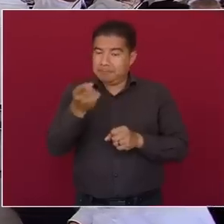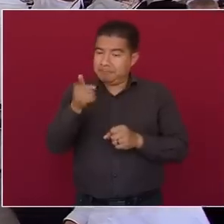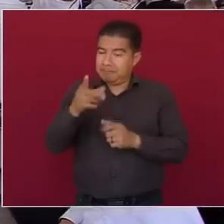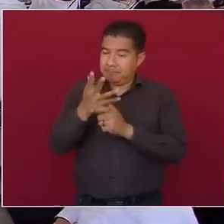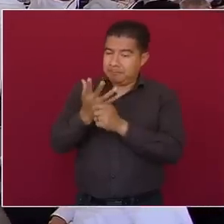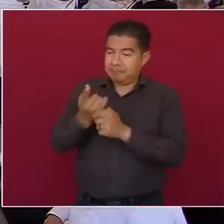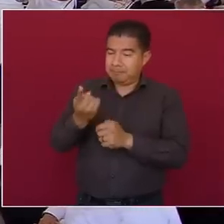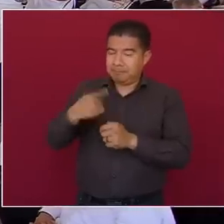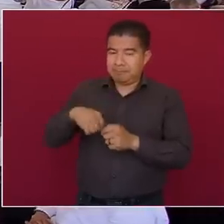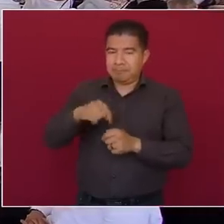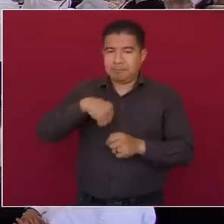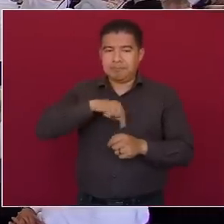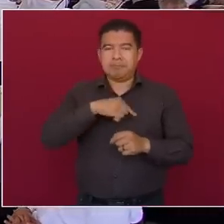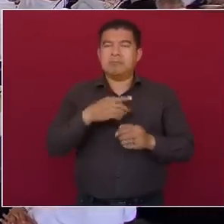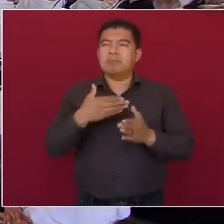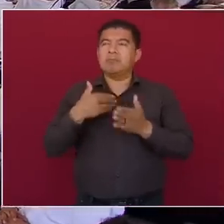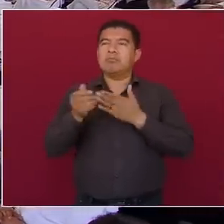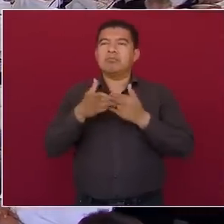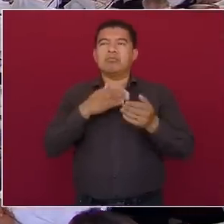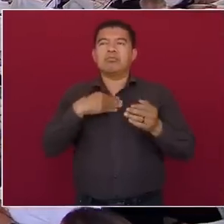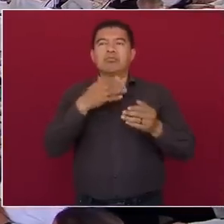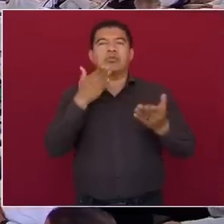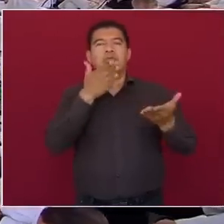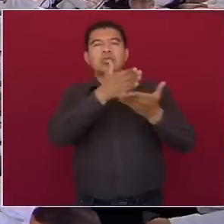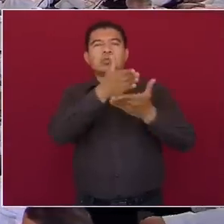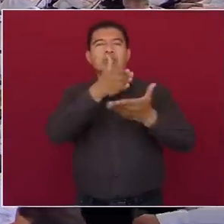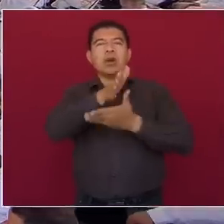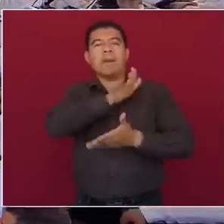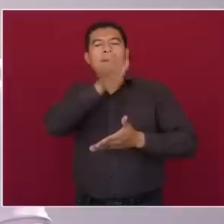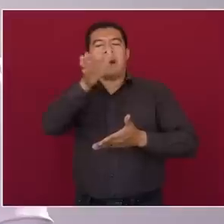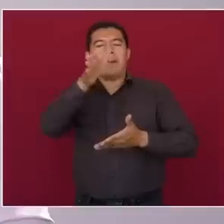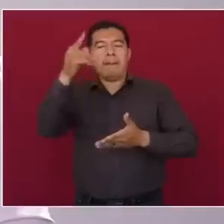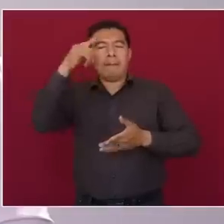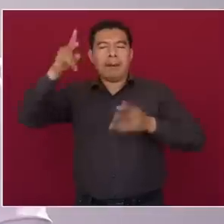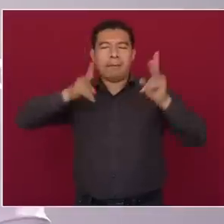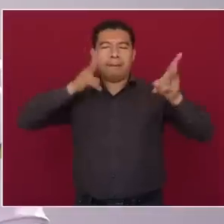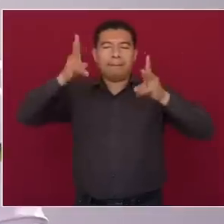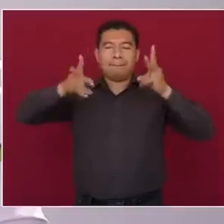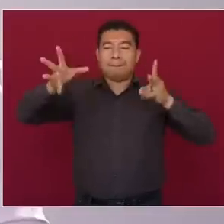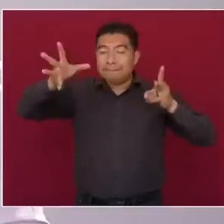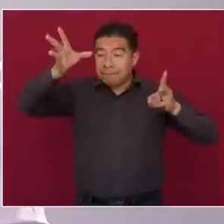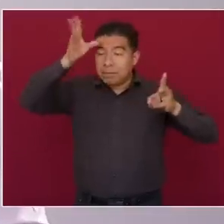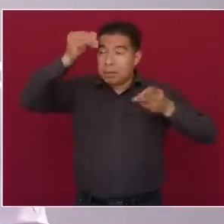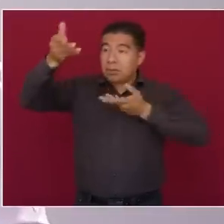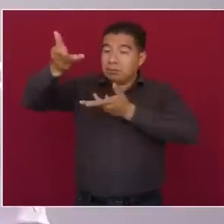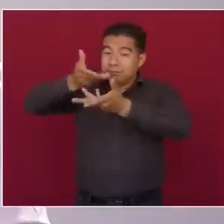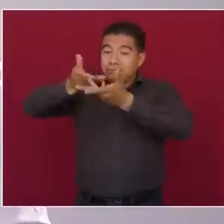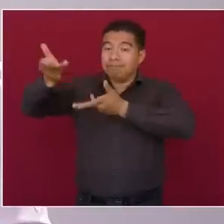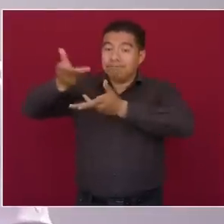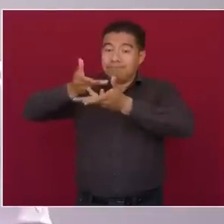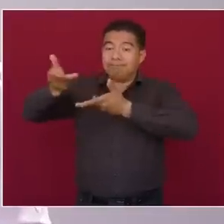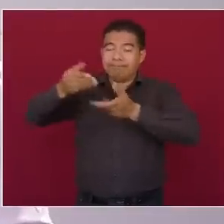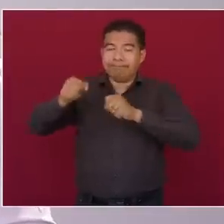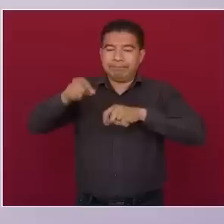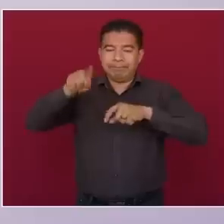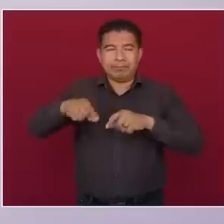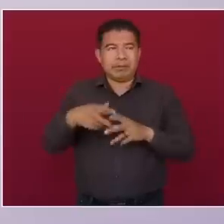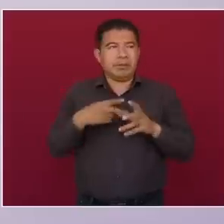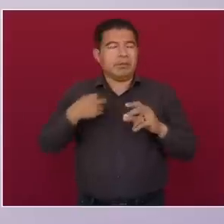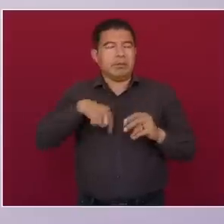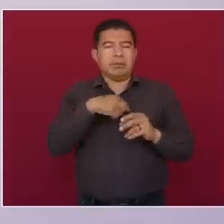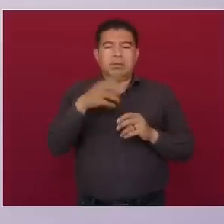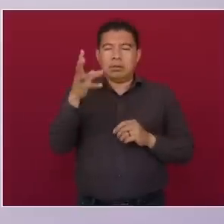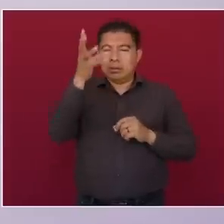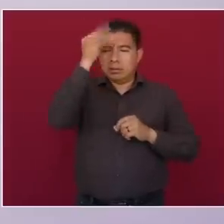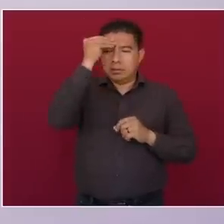las refinerías más modernas y exitosas del mundo, con el propósito de intercambiar experiencias reales. Es